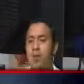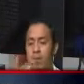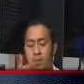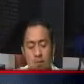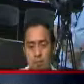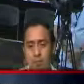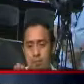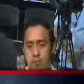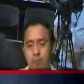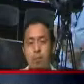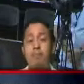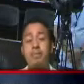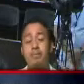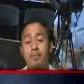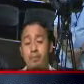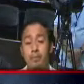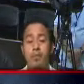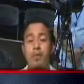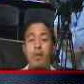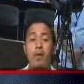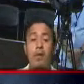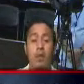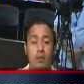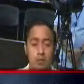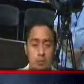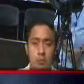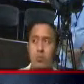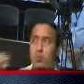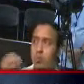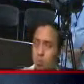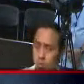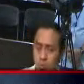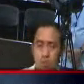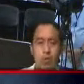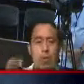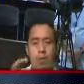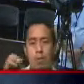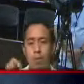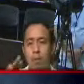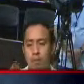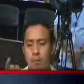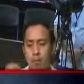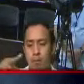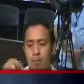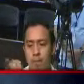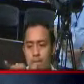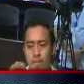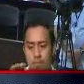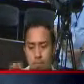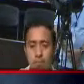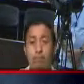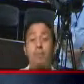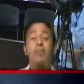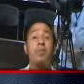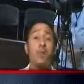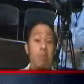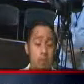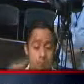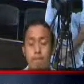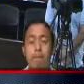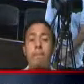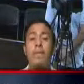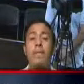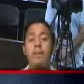beneficiario final. Segundo, la Asociación Consejo Nicaragüense de la Micro, Pequeña y Mediana Empresa, CONIPYME, ha incumplido lo